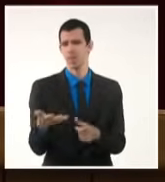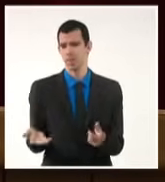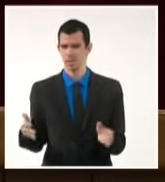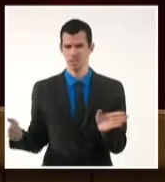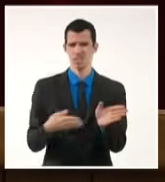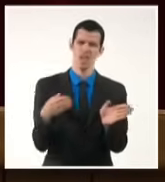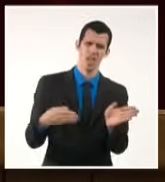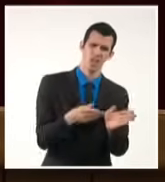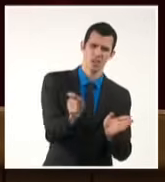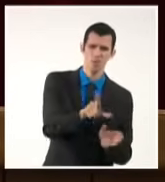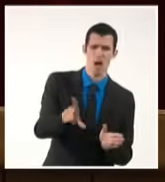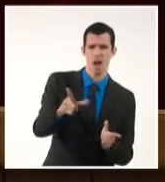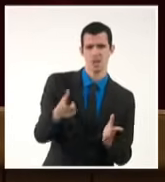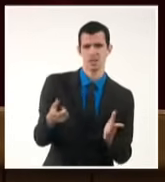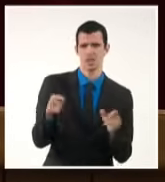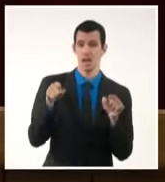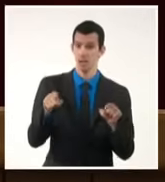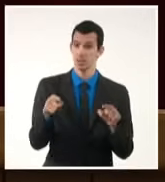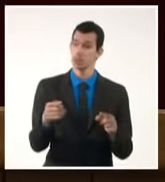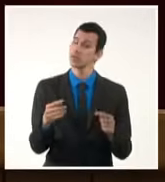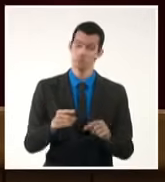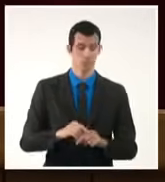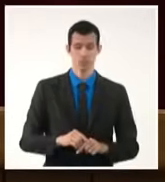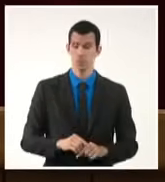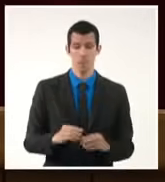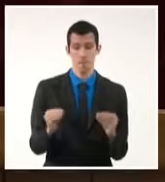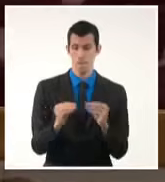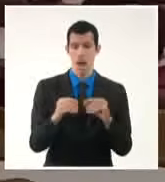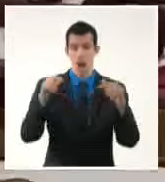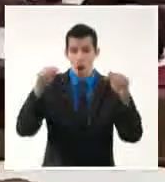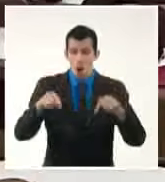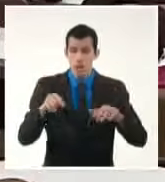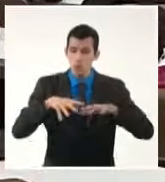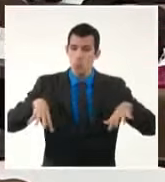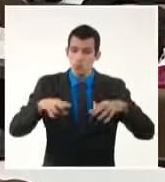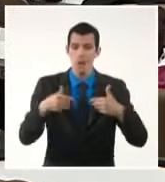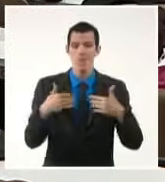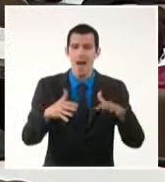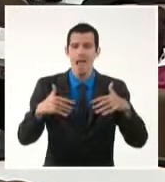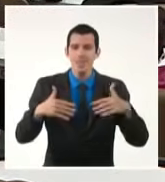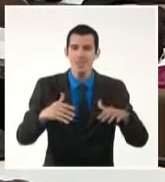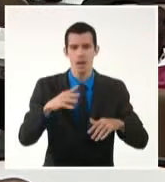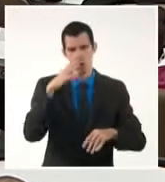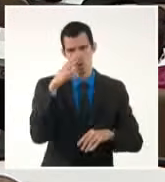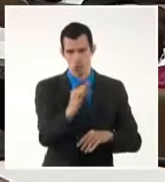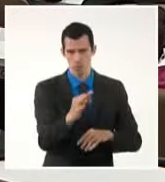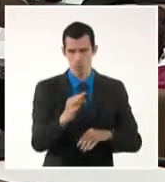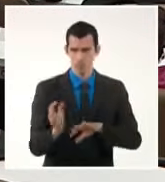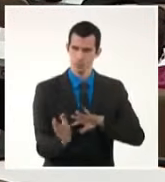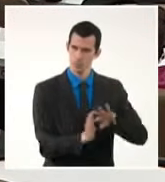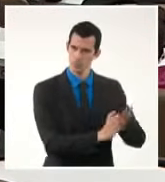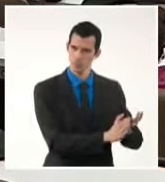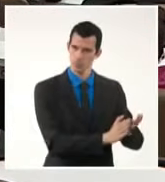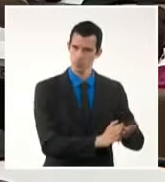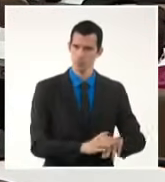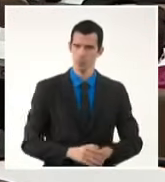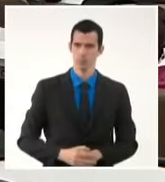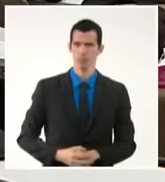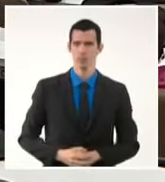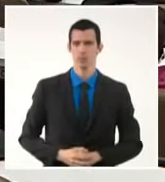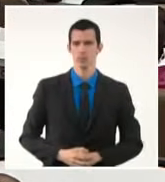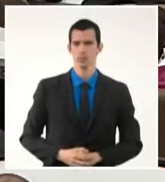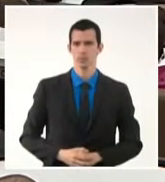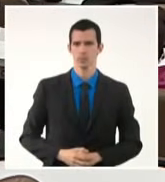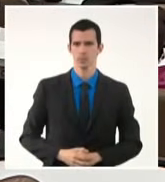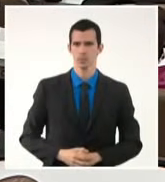absoluta vigencia en las circunstancias actuales. Compatriotas, estamos siendo protagonistas y